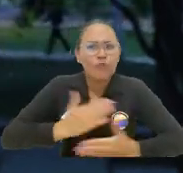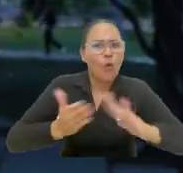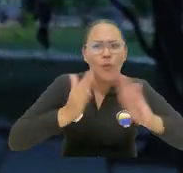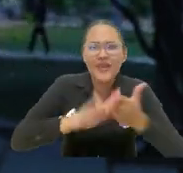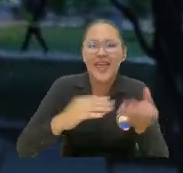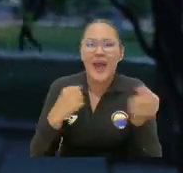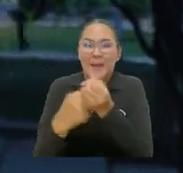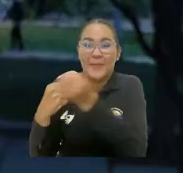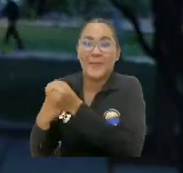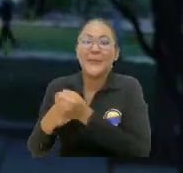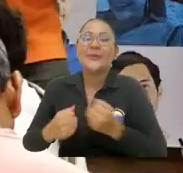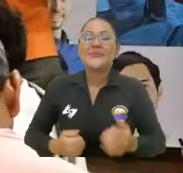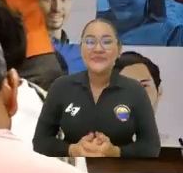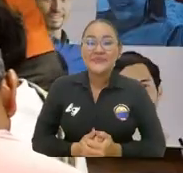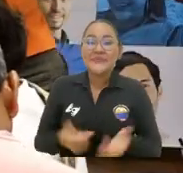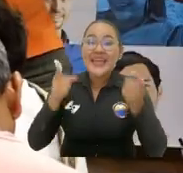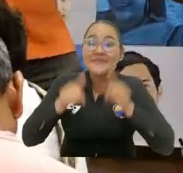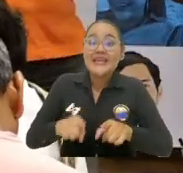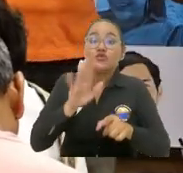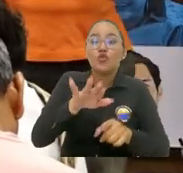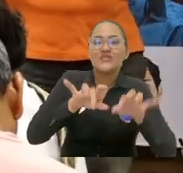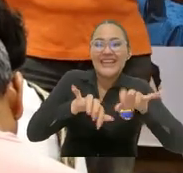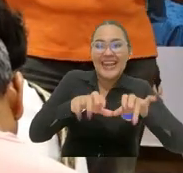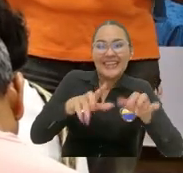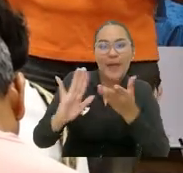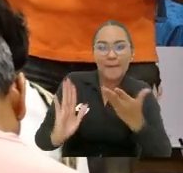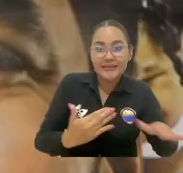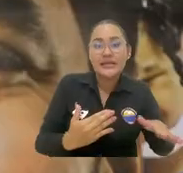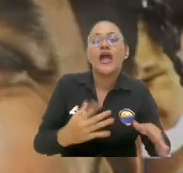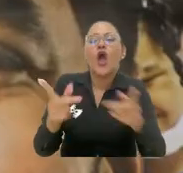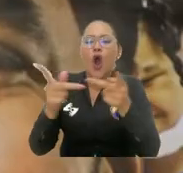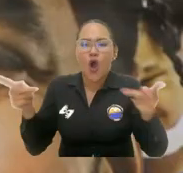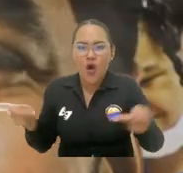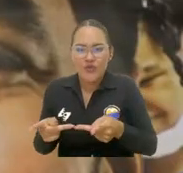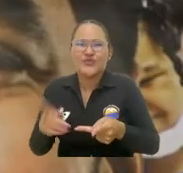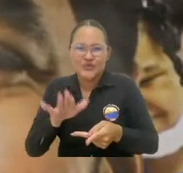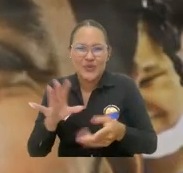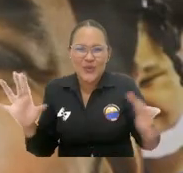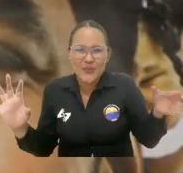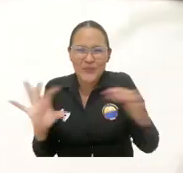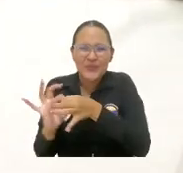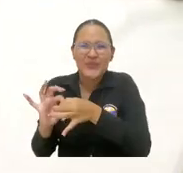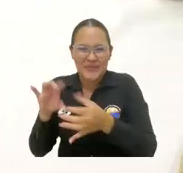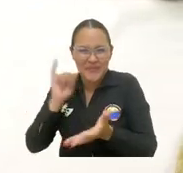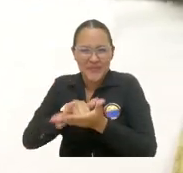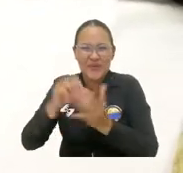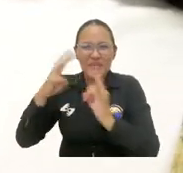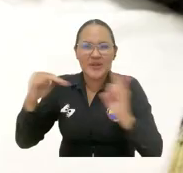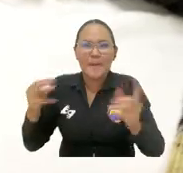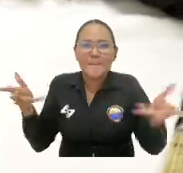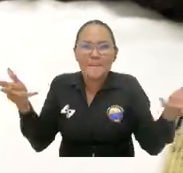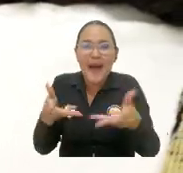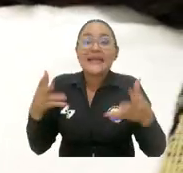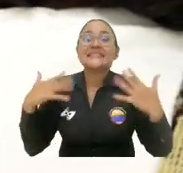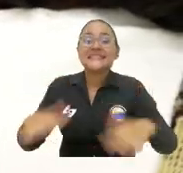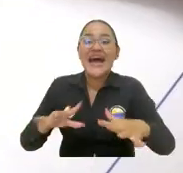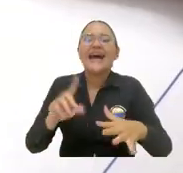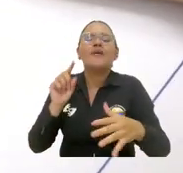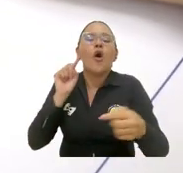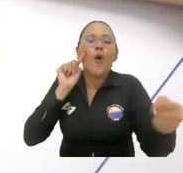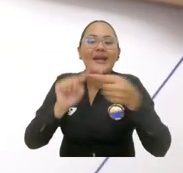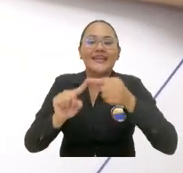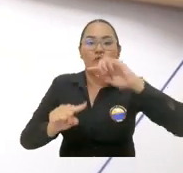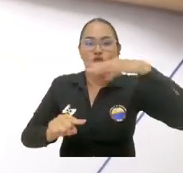y tiene propósito de ayudar. De la mano de la Secretaría de Planeación y la oficina homóloga en la Alma Mater, se establecieron